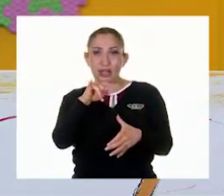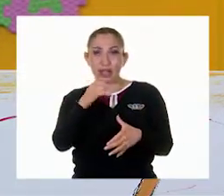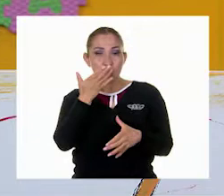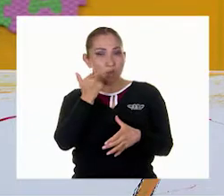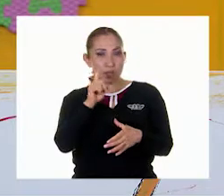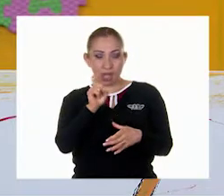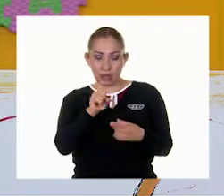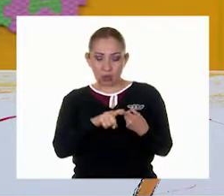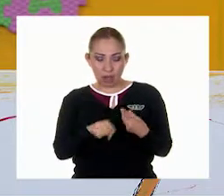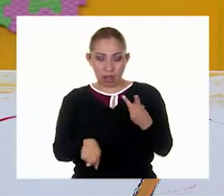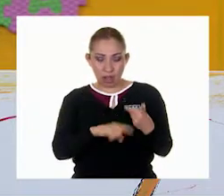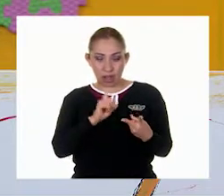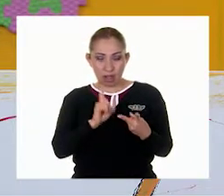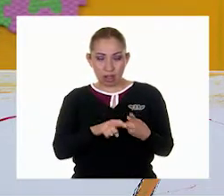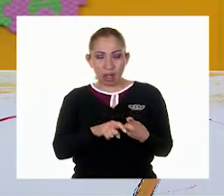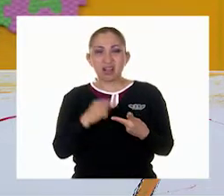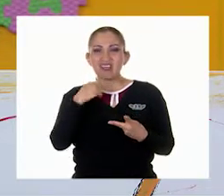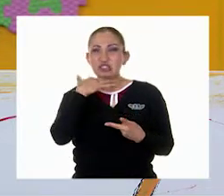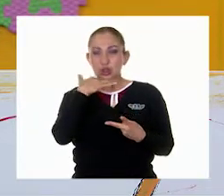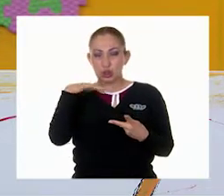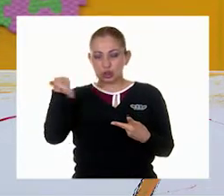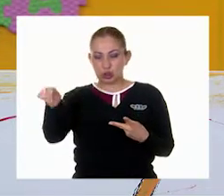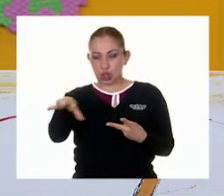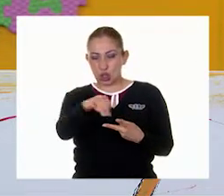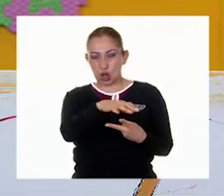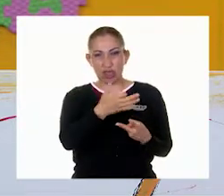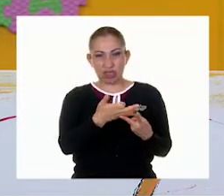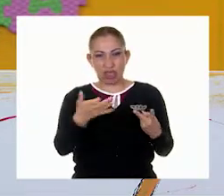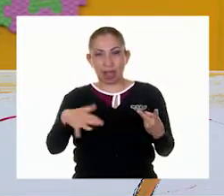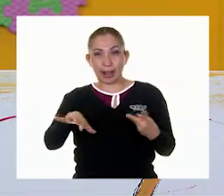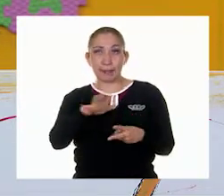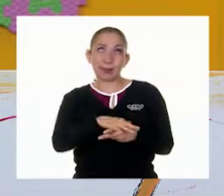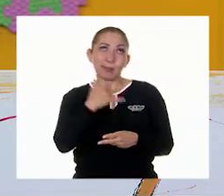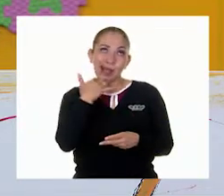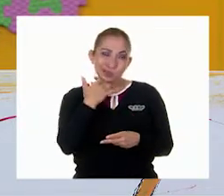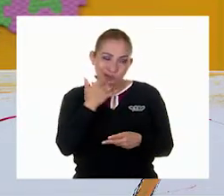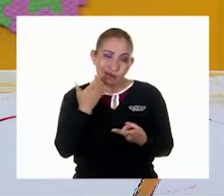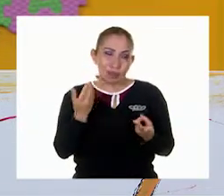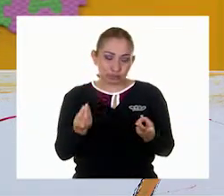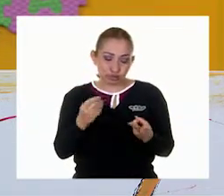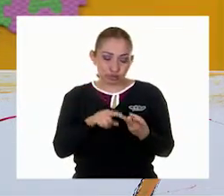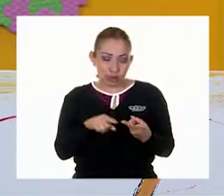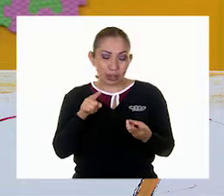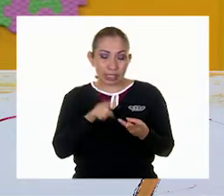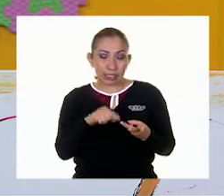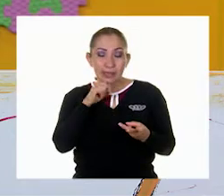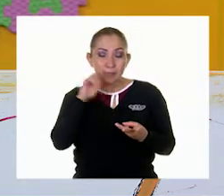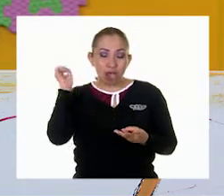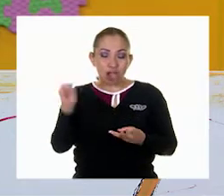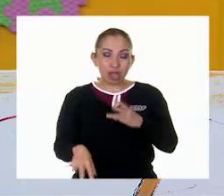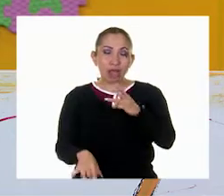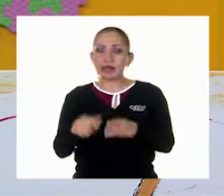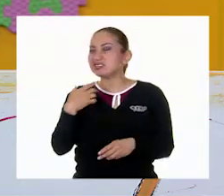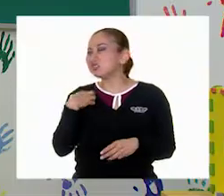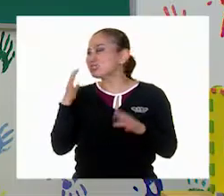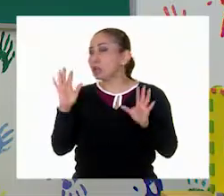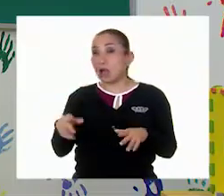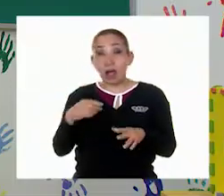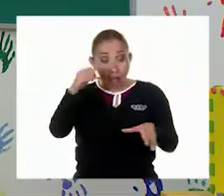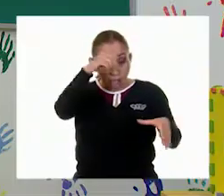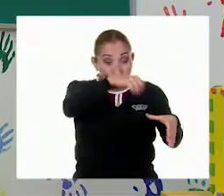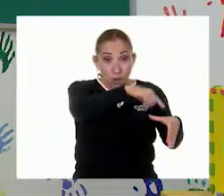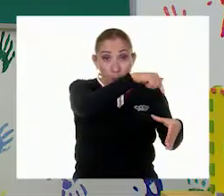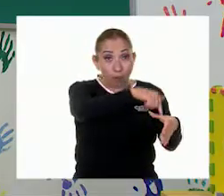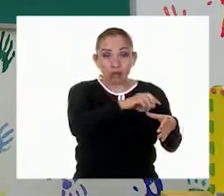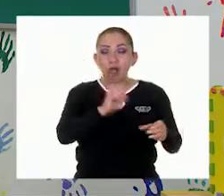falta de agua, la contaminación del suelo por la basura y los desechos que no se depositan